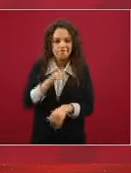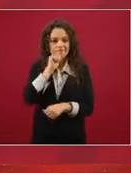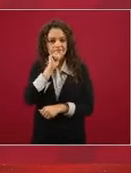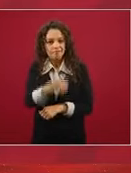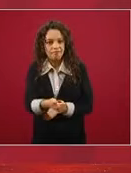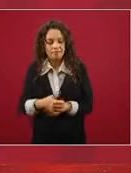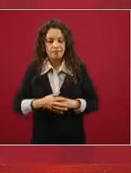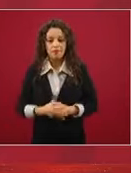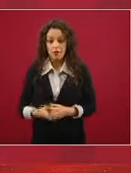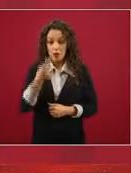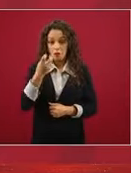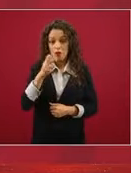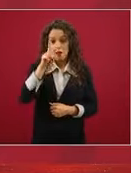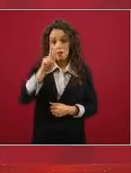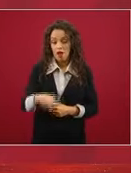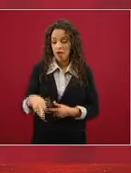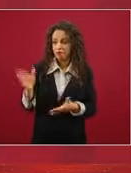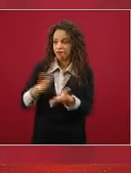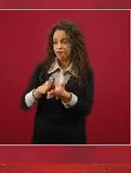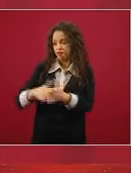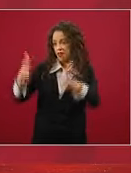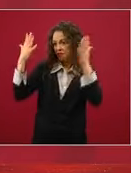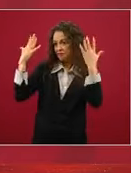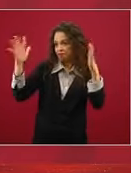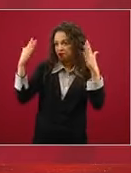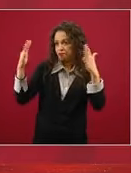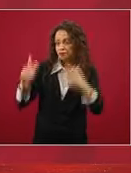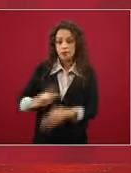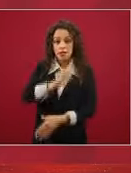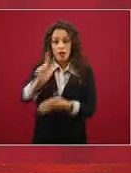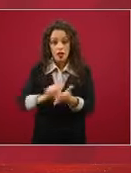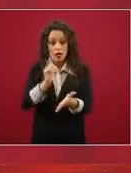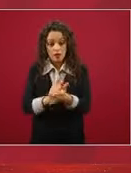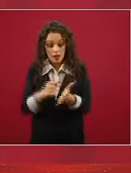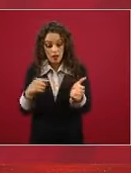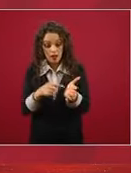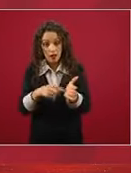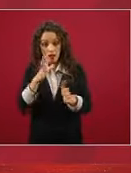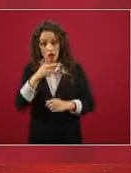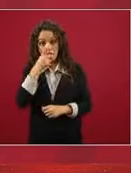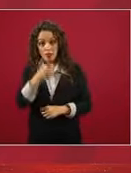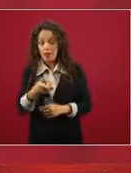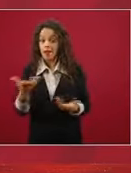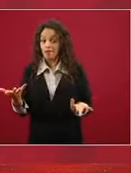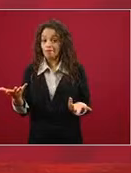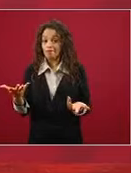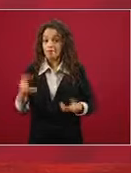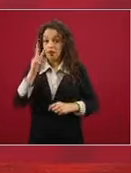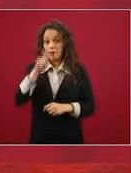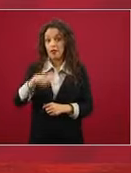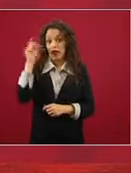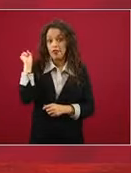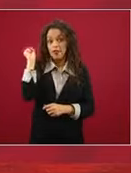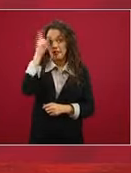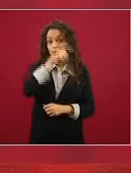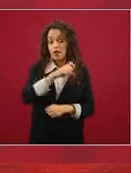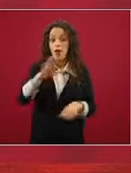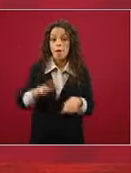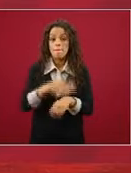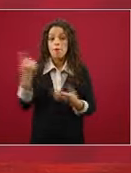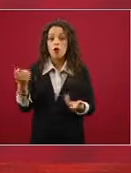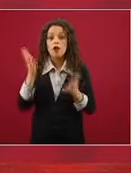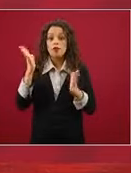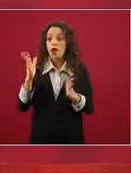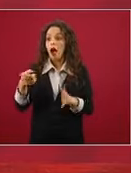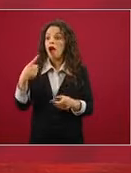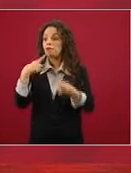Celebro, por lo tanto, que se plantee como un elemento de ley. Es todo un reto, porque una cosa es legislar y la otra cosa es lograr que